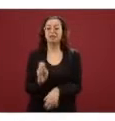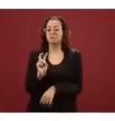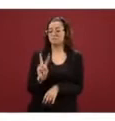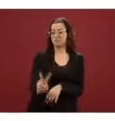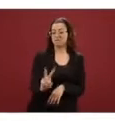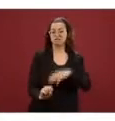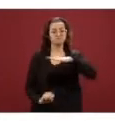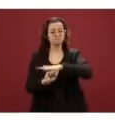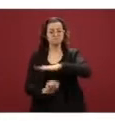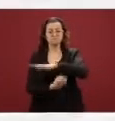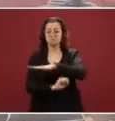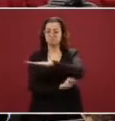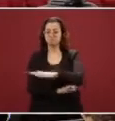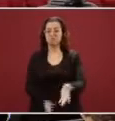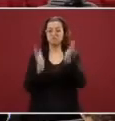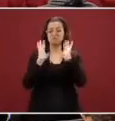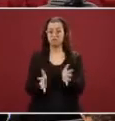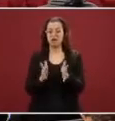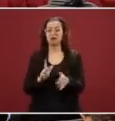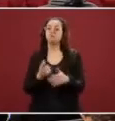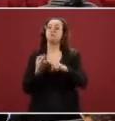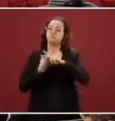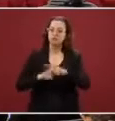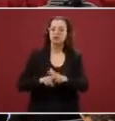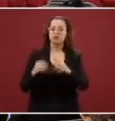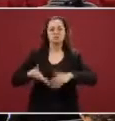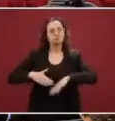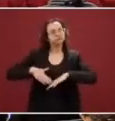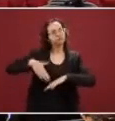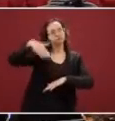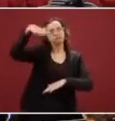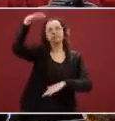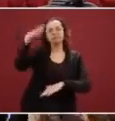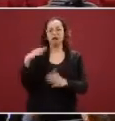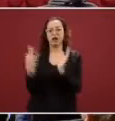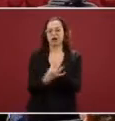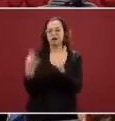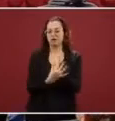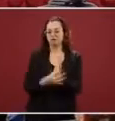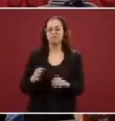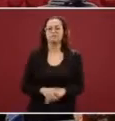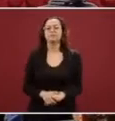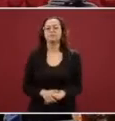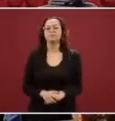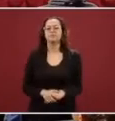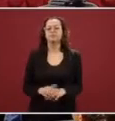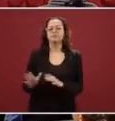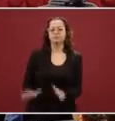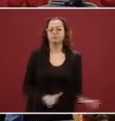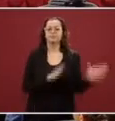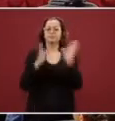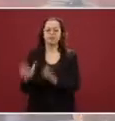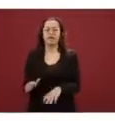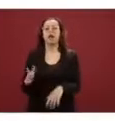la cimentación y empezamos con el fuste de acero de la superestructura. La siguiente, por favor. Todavía dentro de los trabajos del